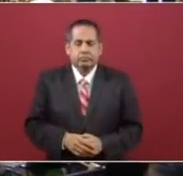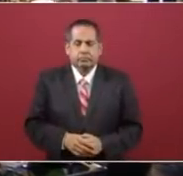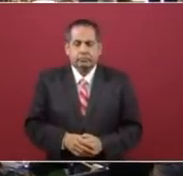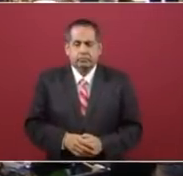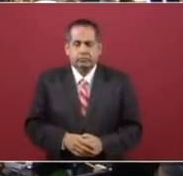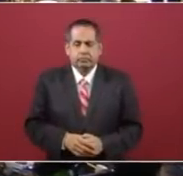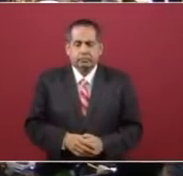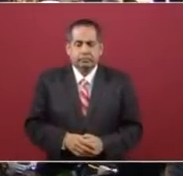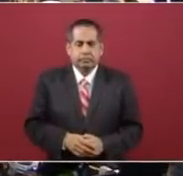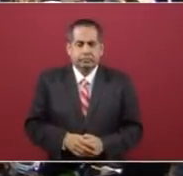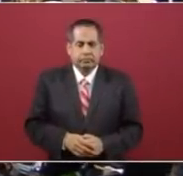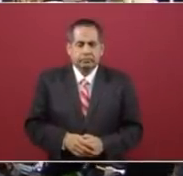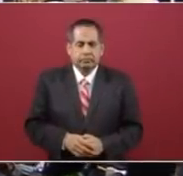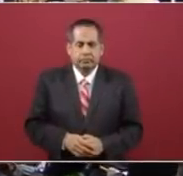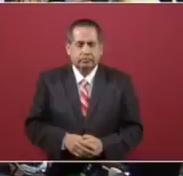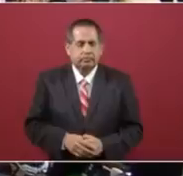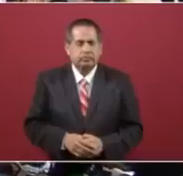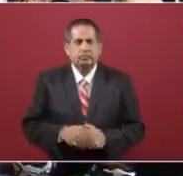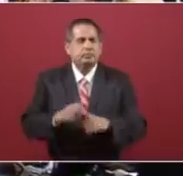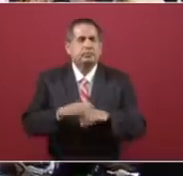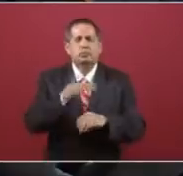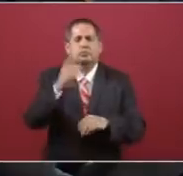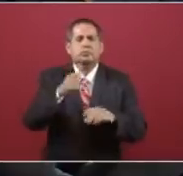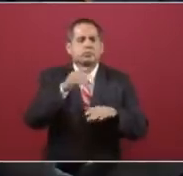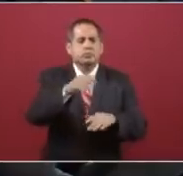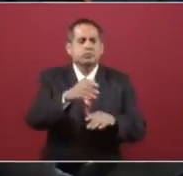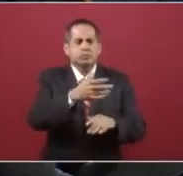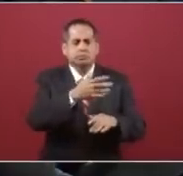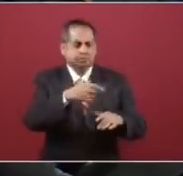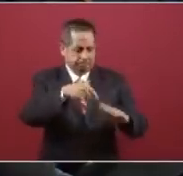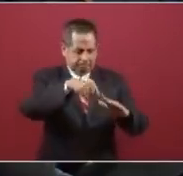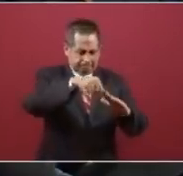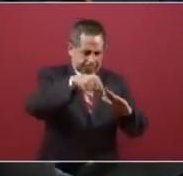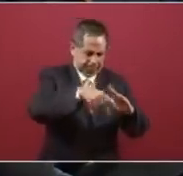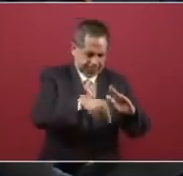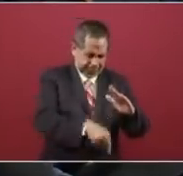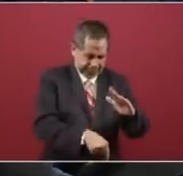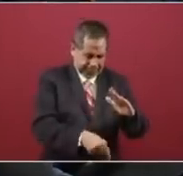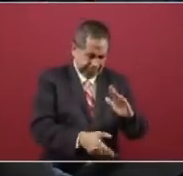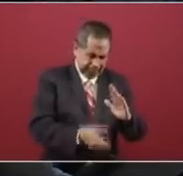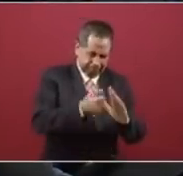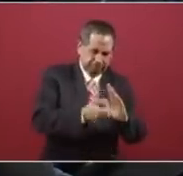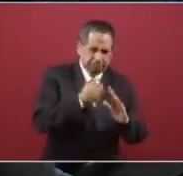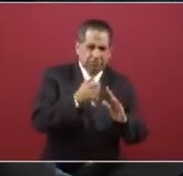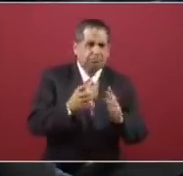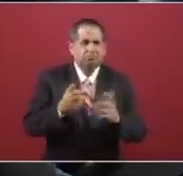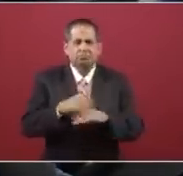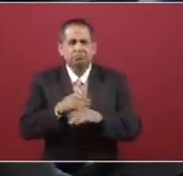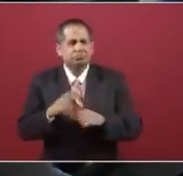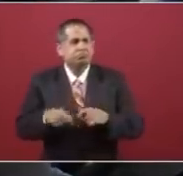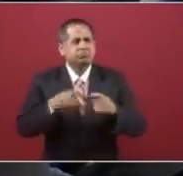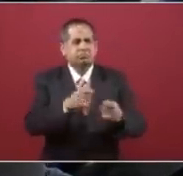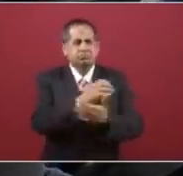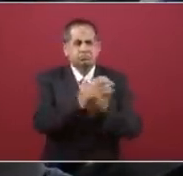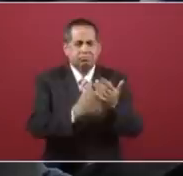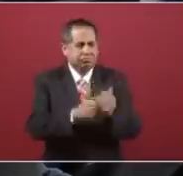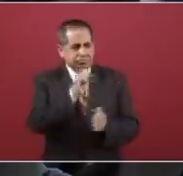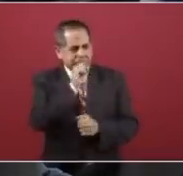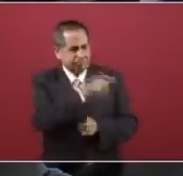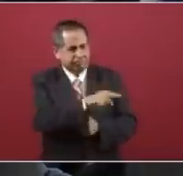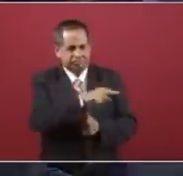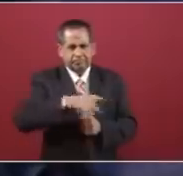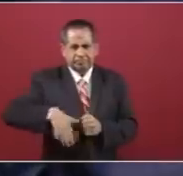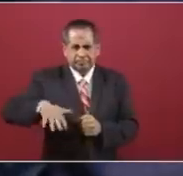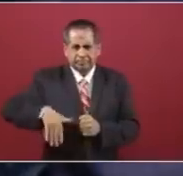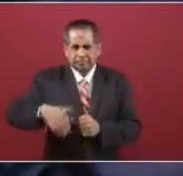campos por qué en el en el caso de los pozos y de los campos se entregó contratos a estas mismas empresas que